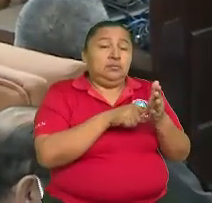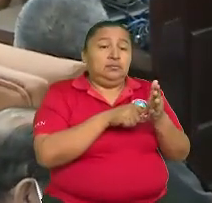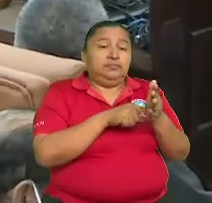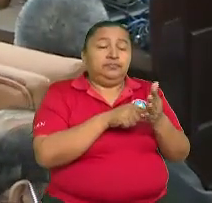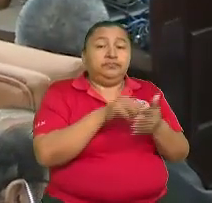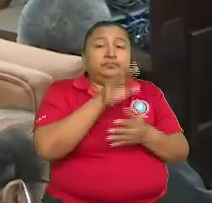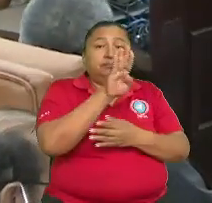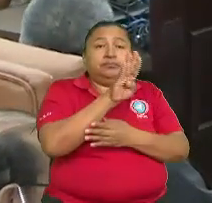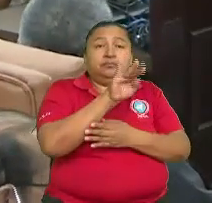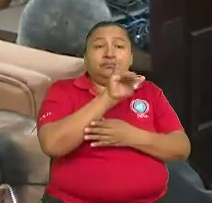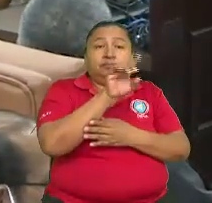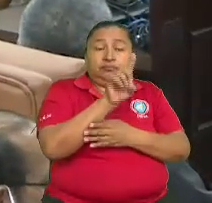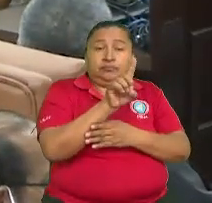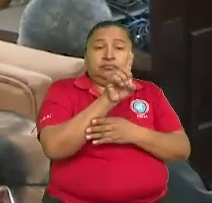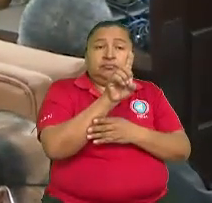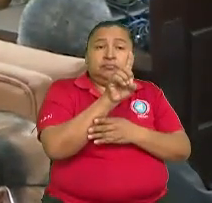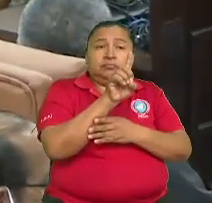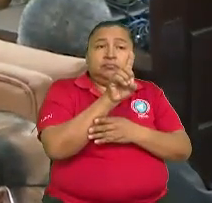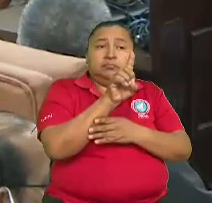BID